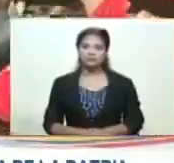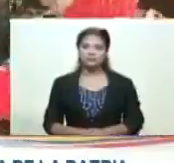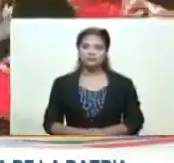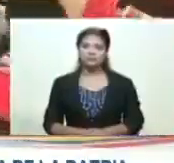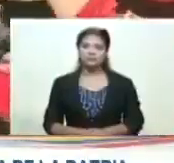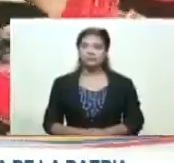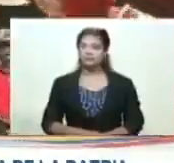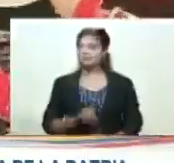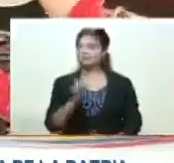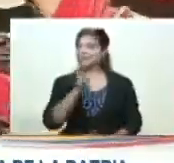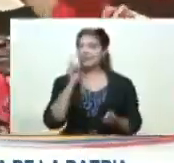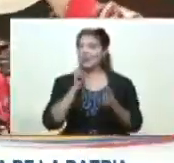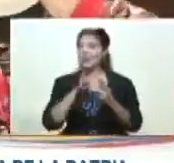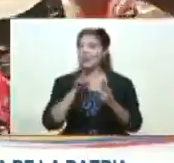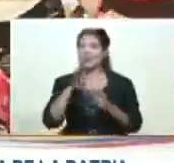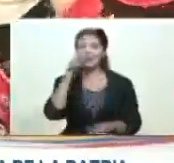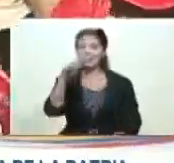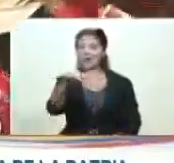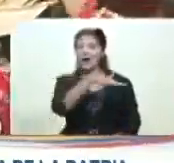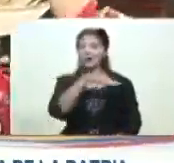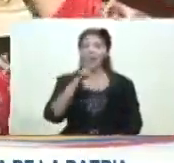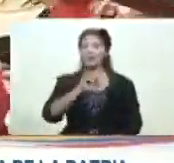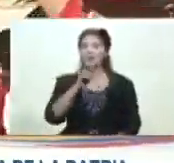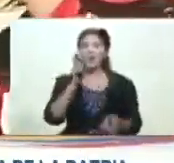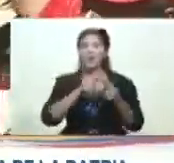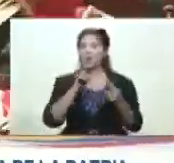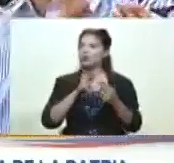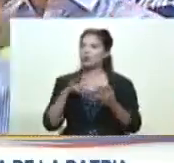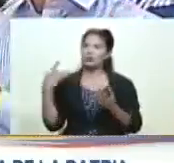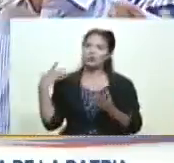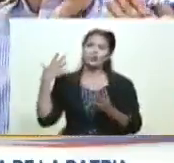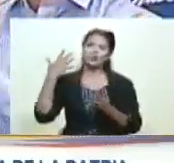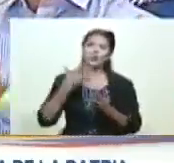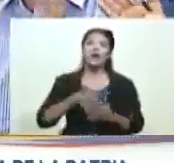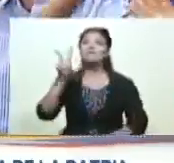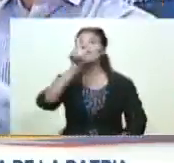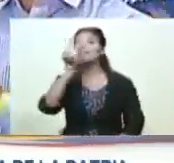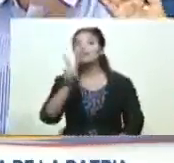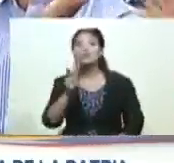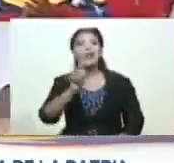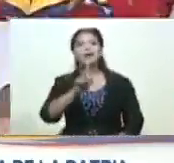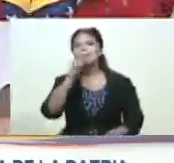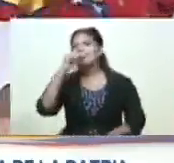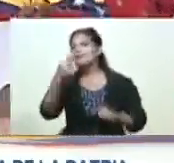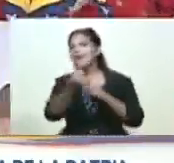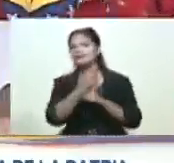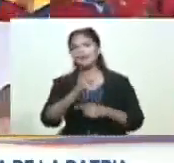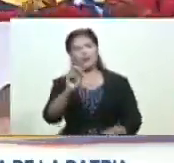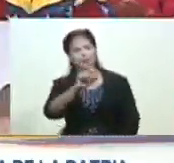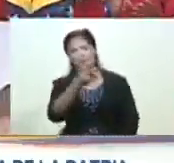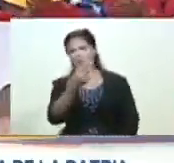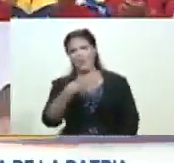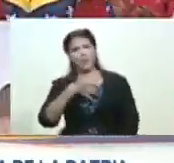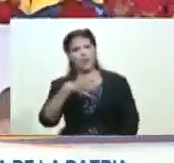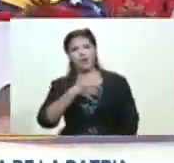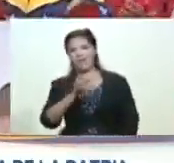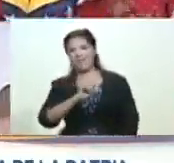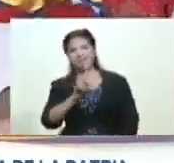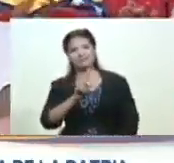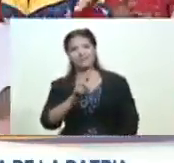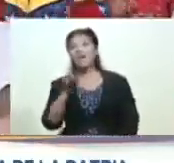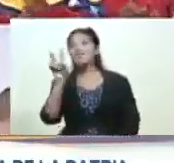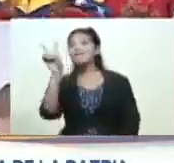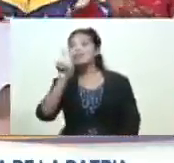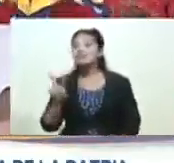No conocen a nuestro pueblo, no conocen nuestra historia. Venezuela no puede ser amenazada, señor Donald Trump. Venezuela es